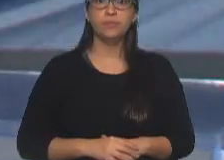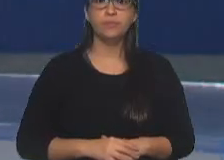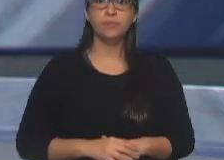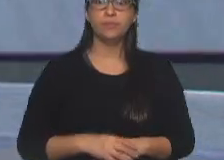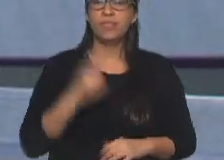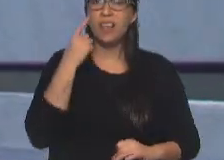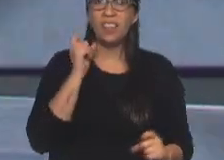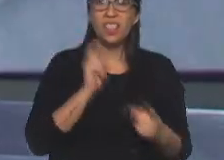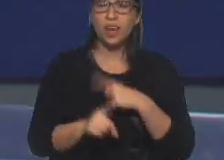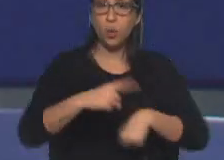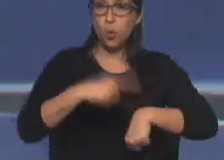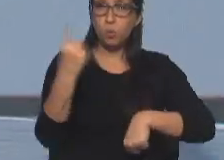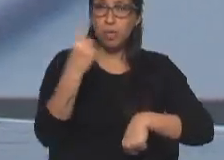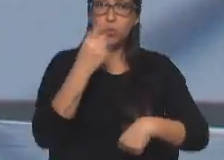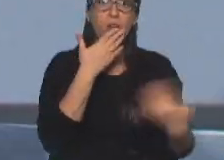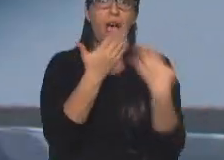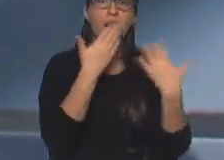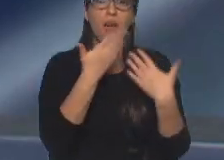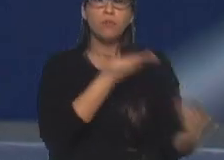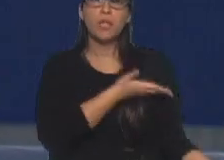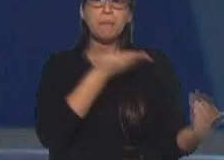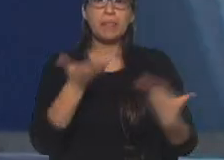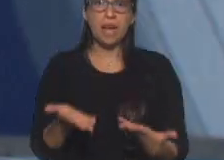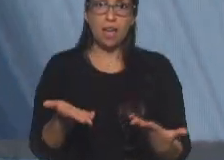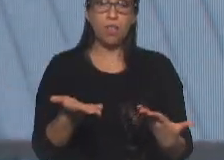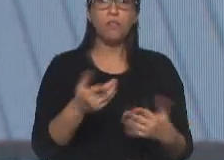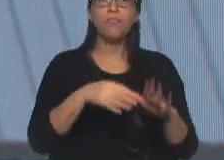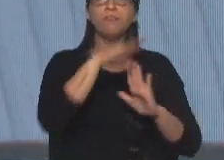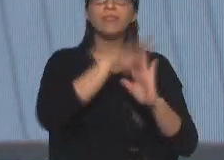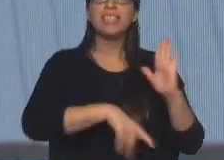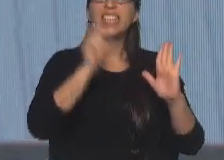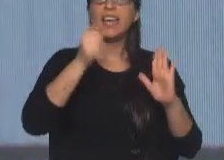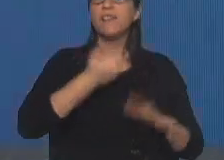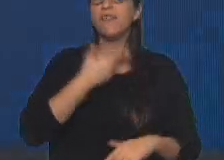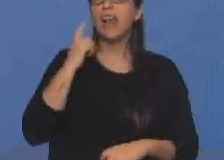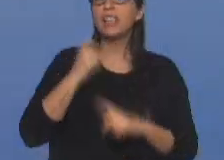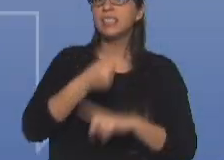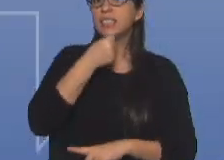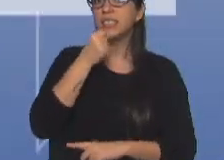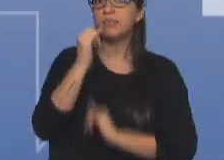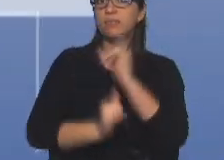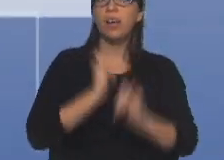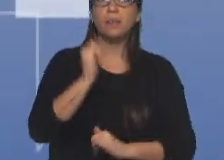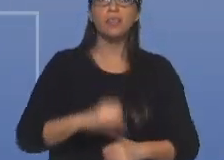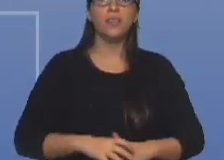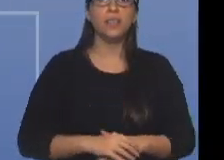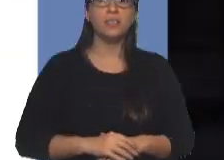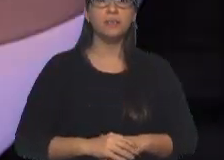Ya mismo, en menos de un minuto, estamos dialogando con nuestro invitado. Esta es su ficha. A ver, Félix Taylor.